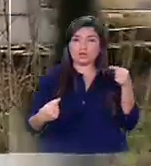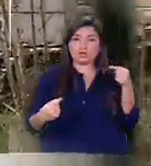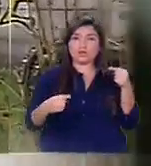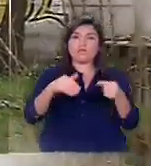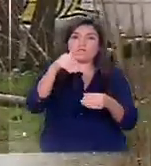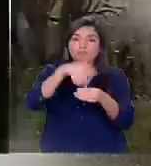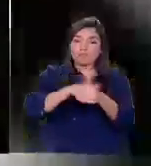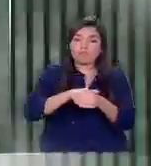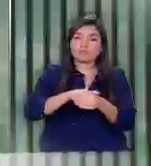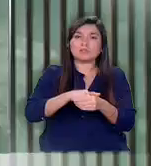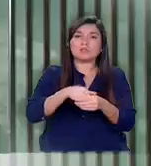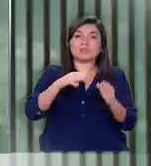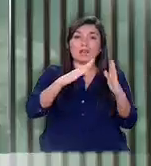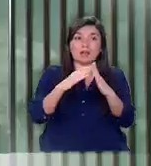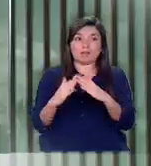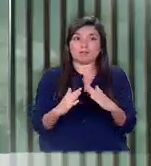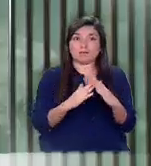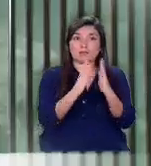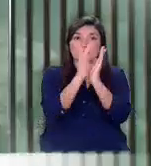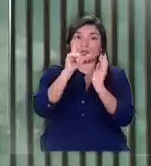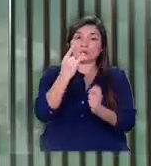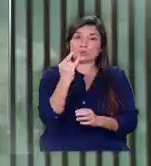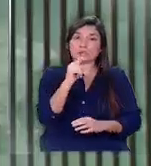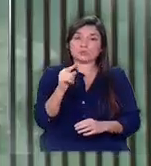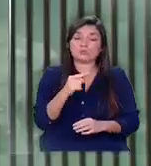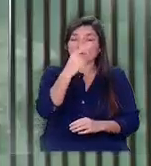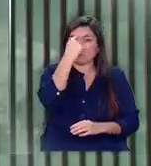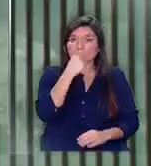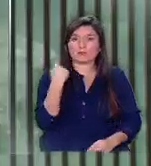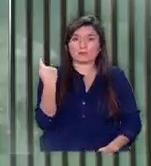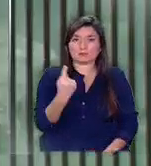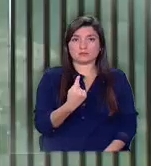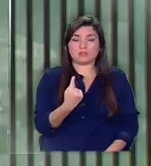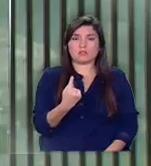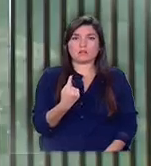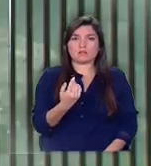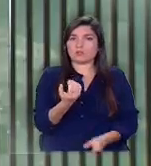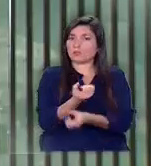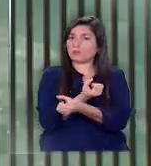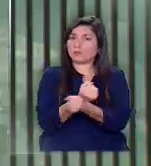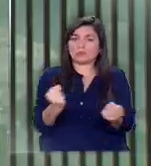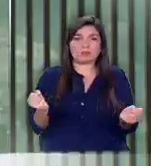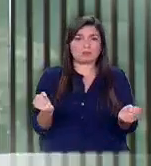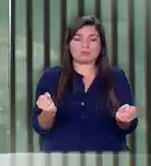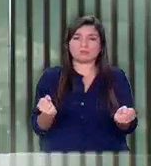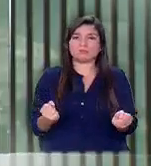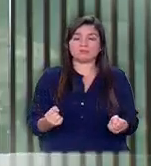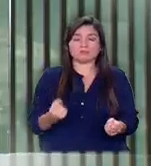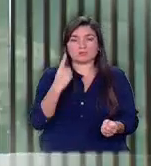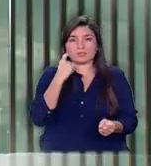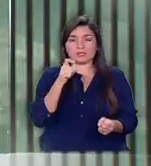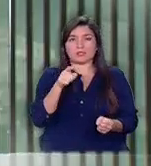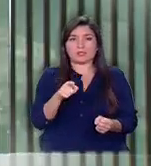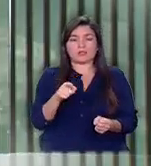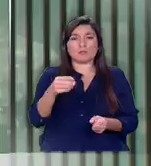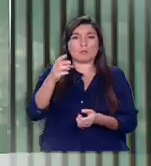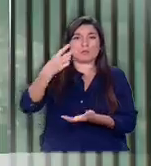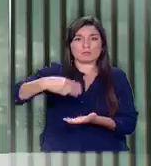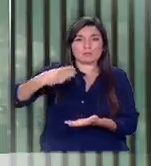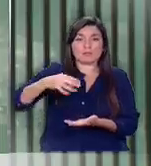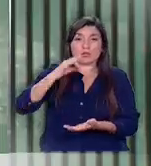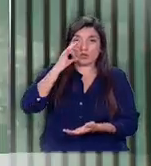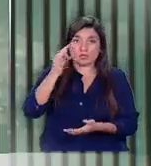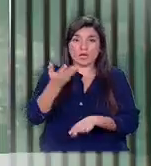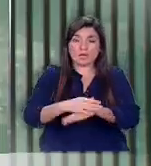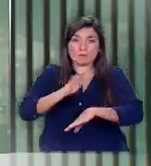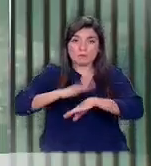Histórico Nacional. Nos parece impresentable que la Municipalidad de Las Condes, si es que efectivamente emitió un permiso de demolición, lo